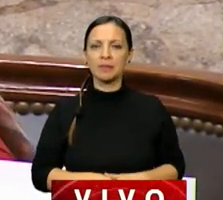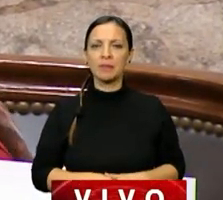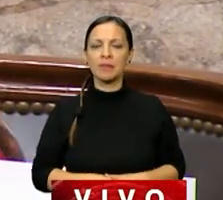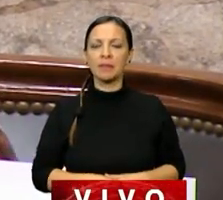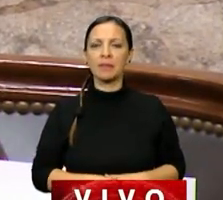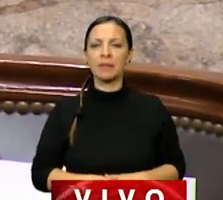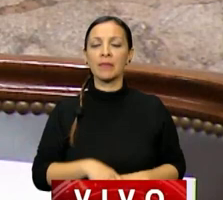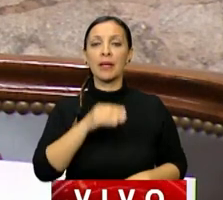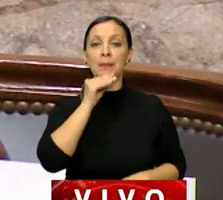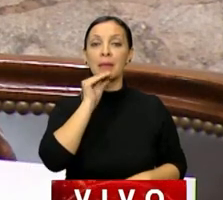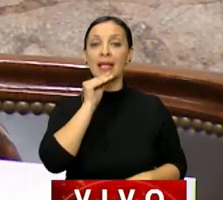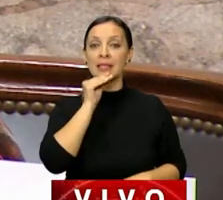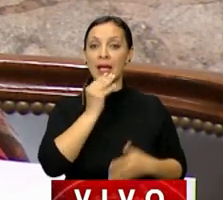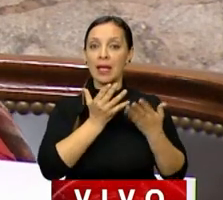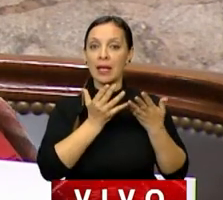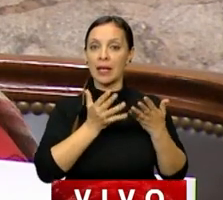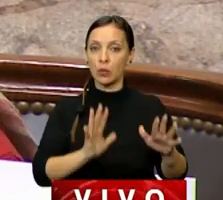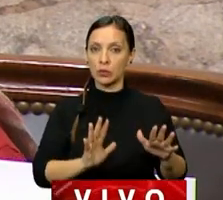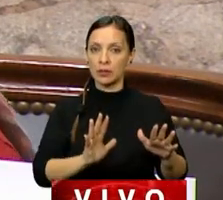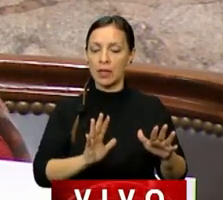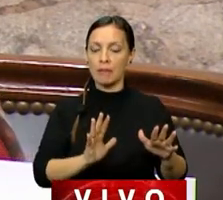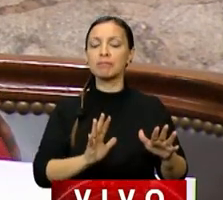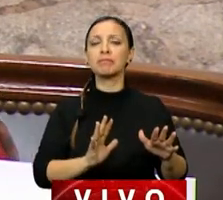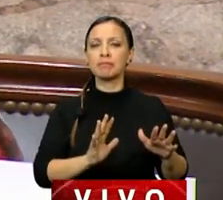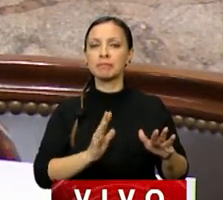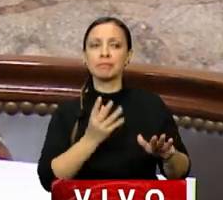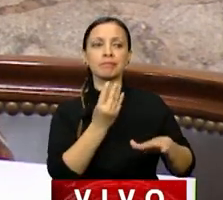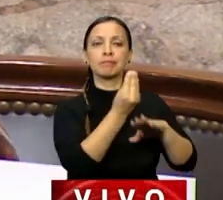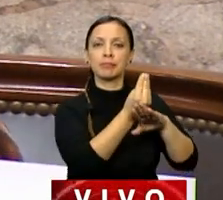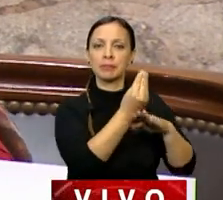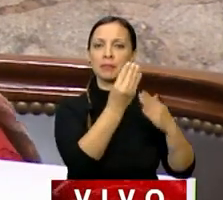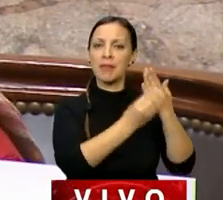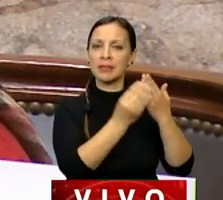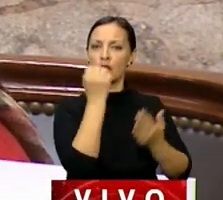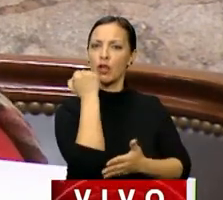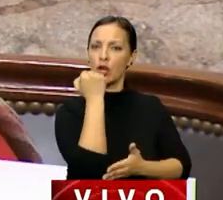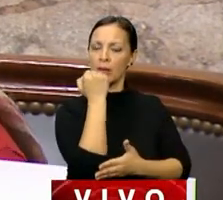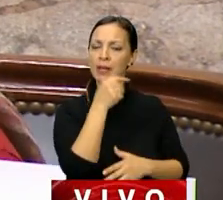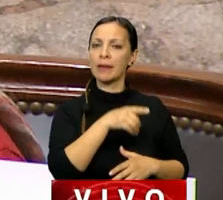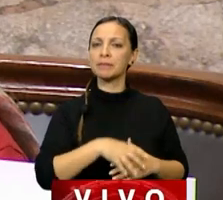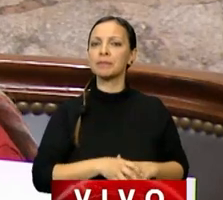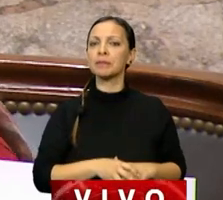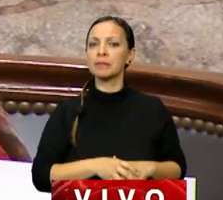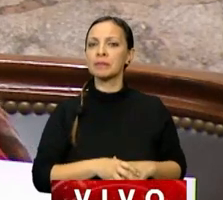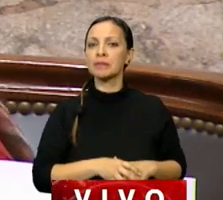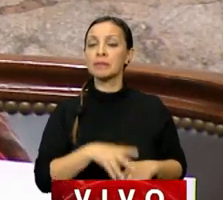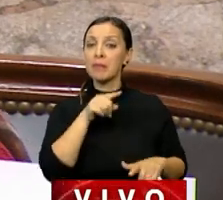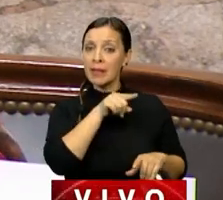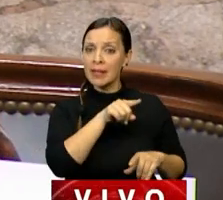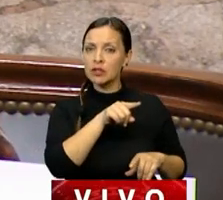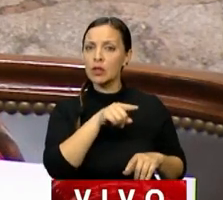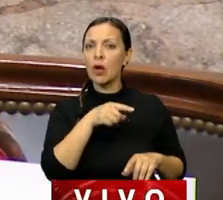La renuncia de Massa a la presidencia de la Cámara y su arribo al Ministerio de Economía debe ser considerado el producto